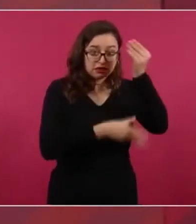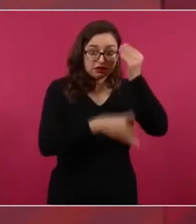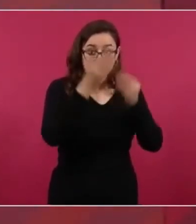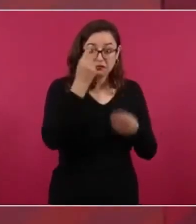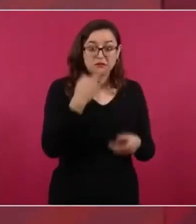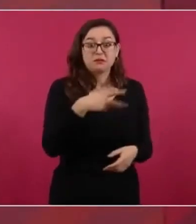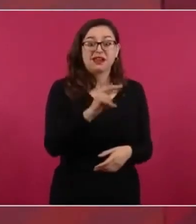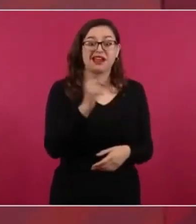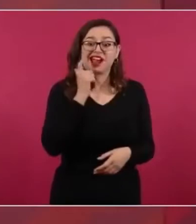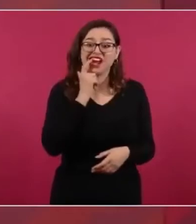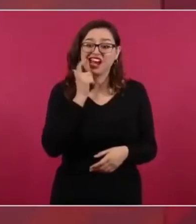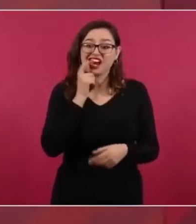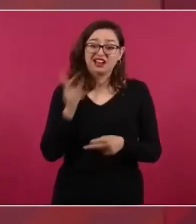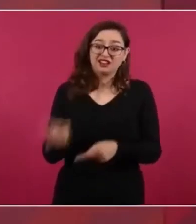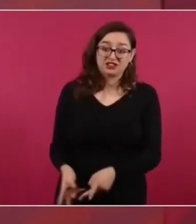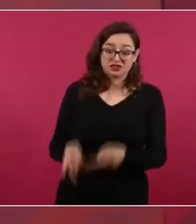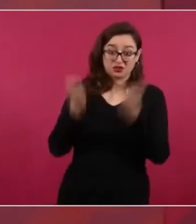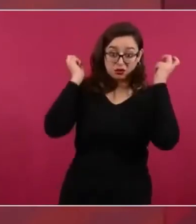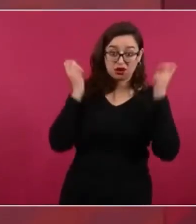a robar.